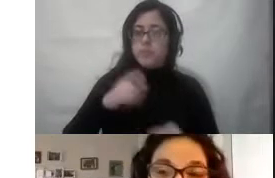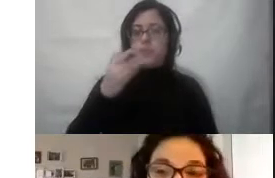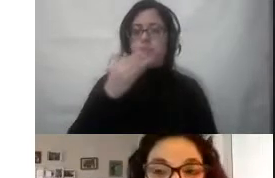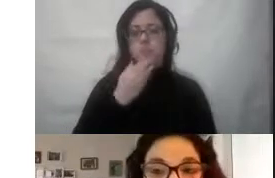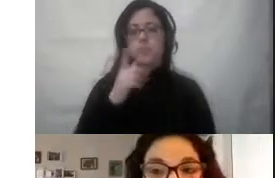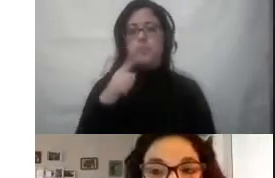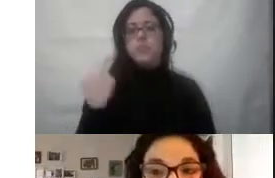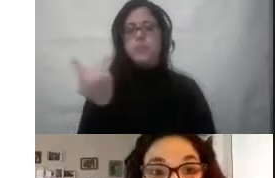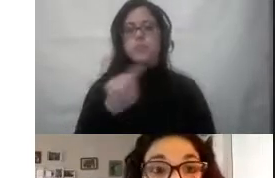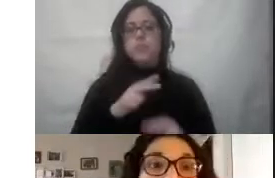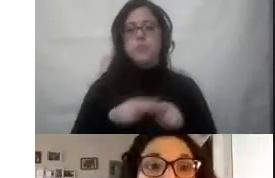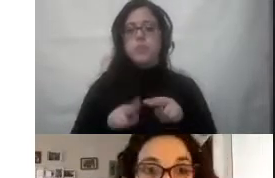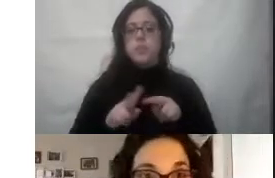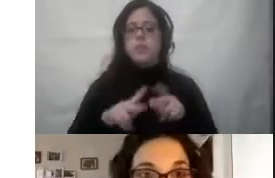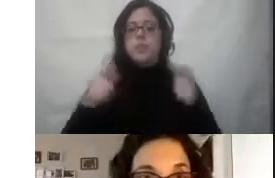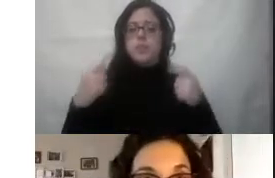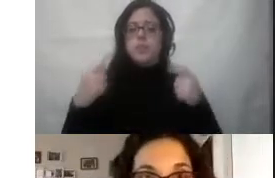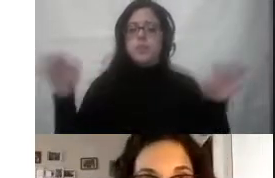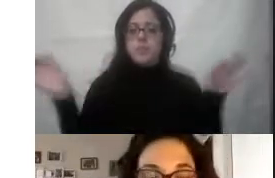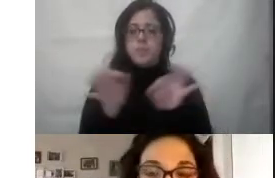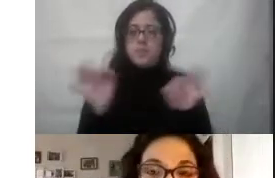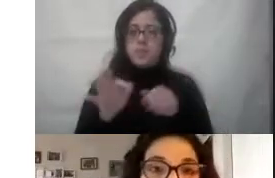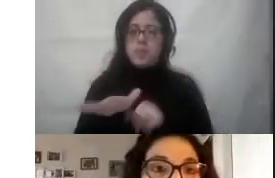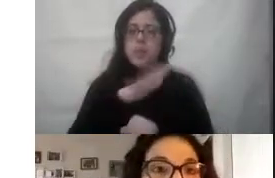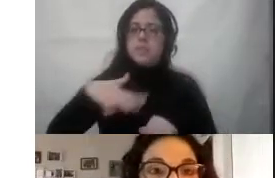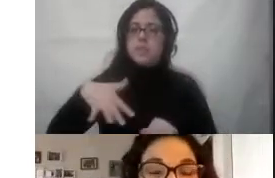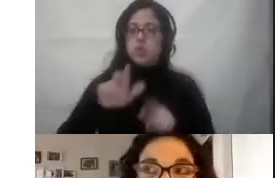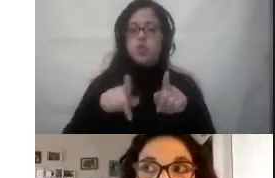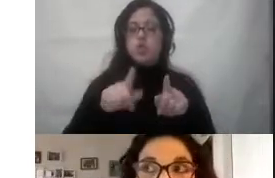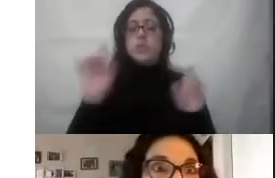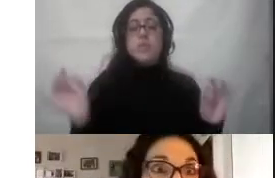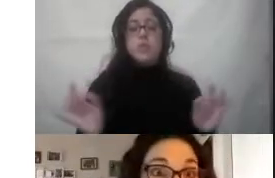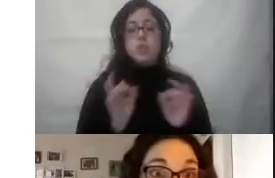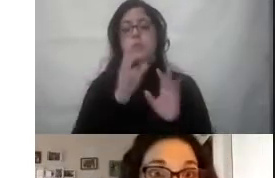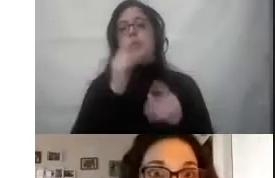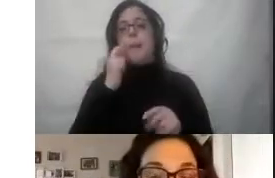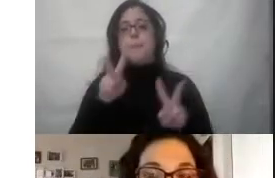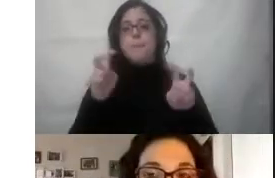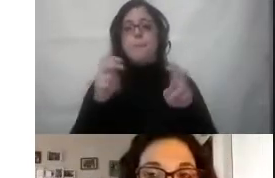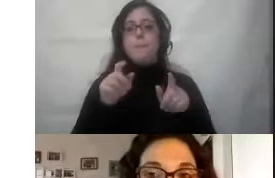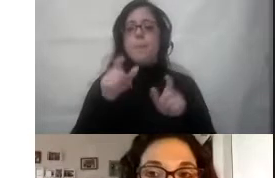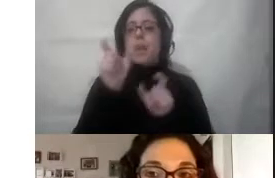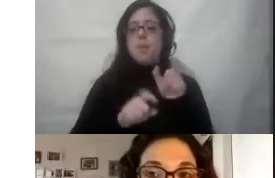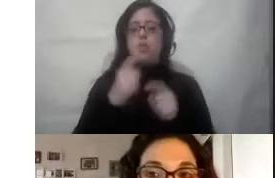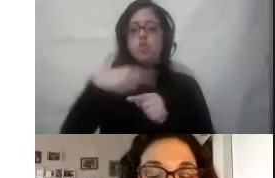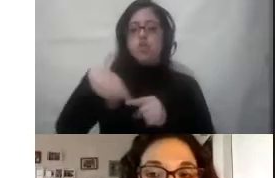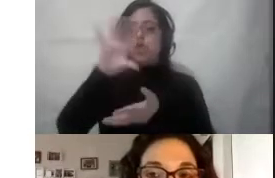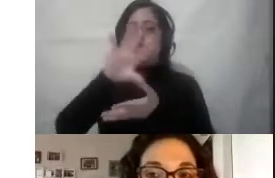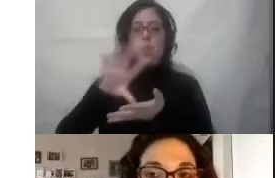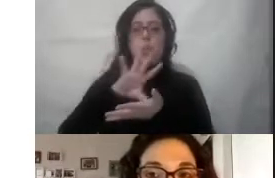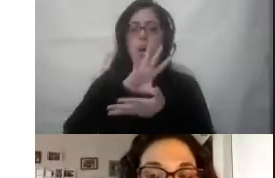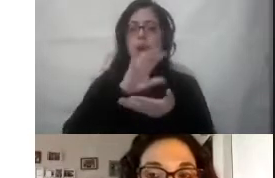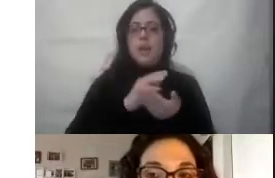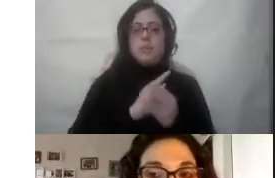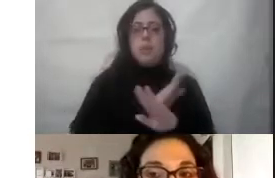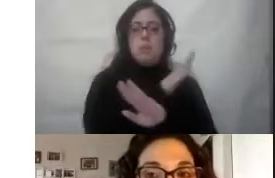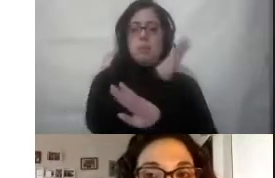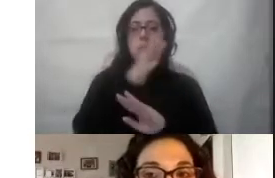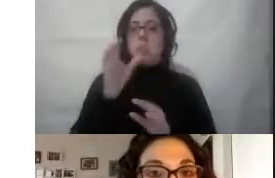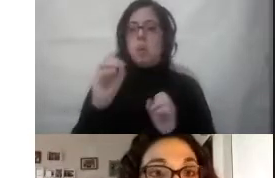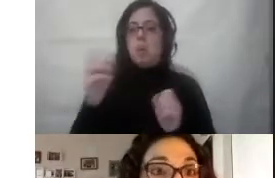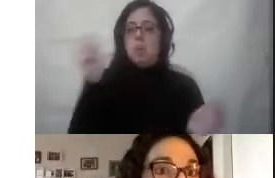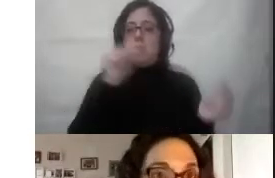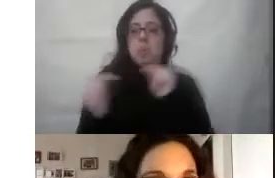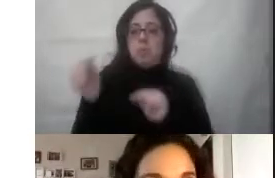también lo que hacemos es que tratamos de explicar esas situaciones. Si miramos el problema de la migración, por decir algo, que se instaló con